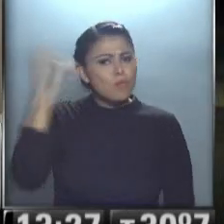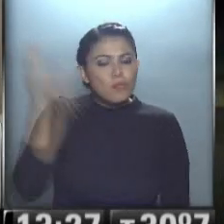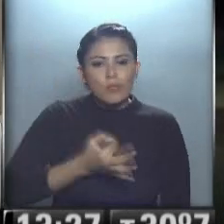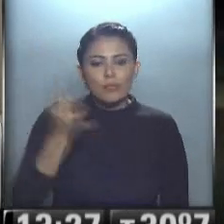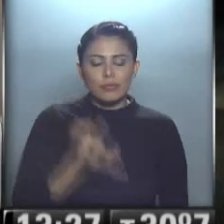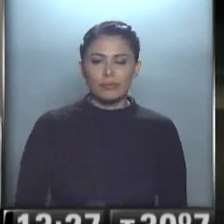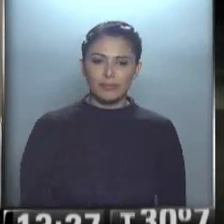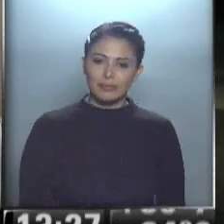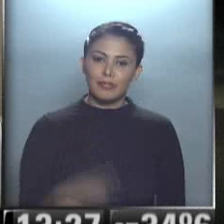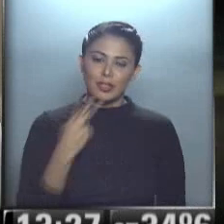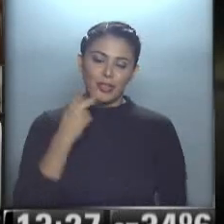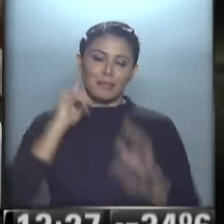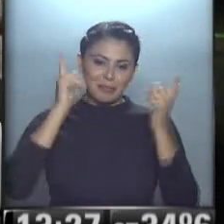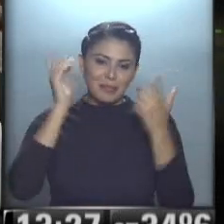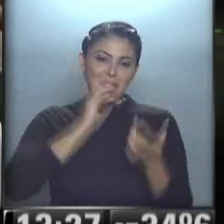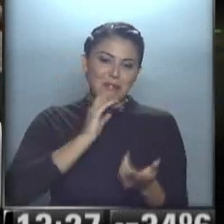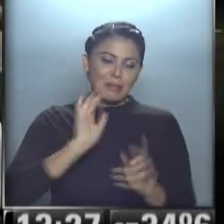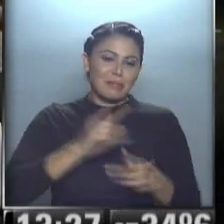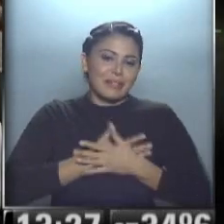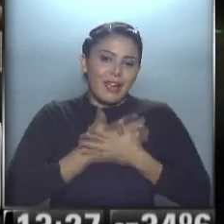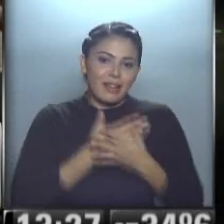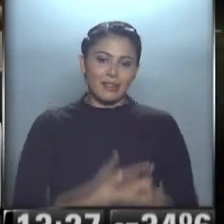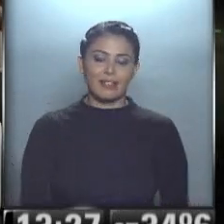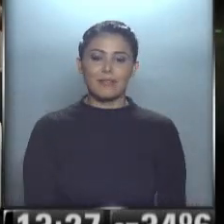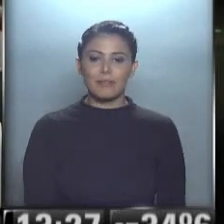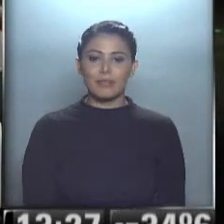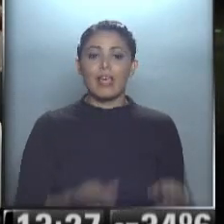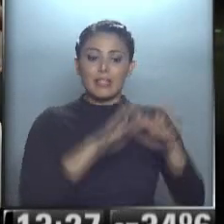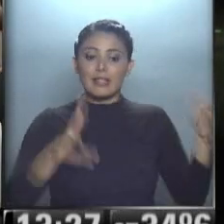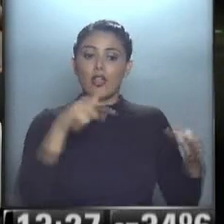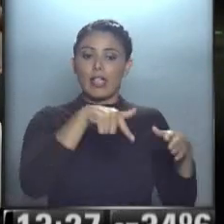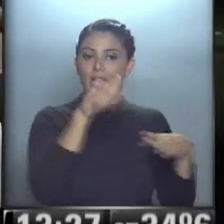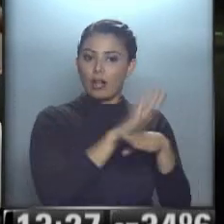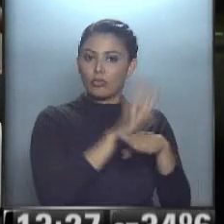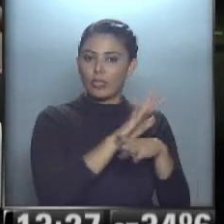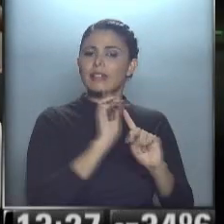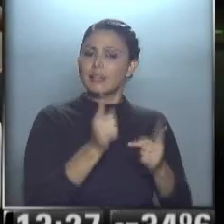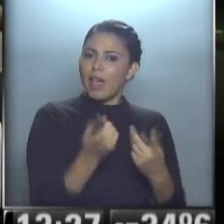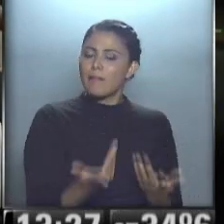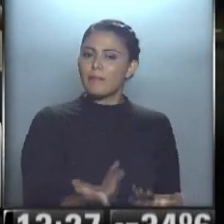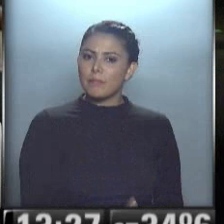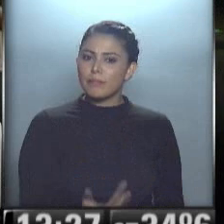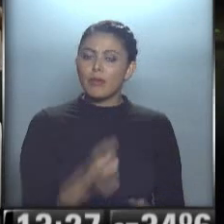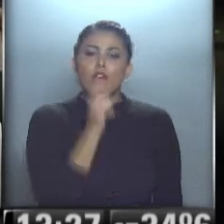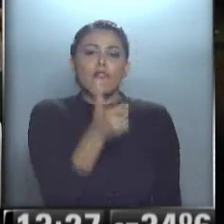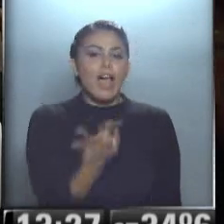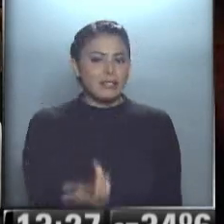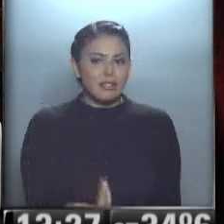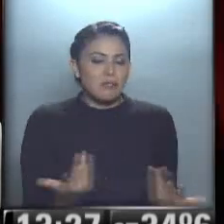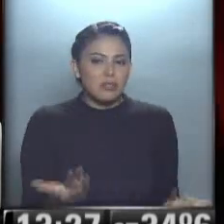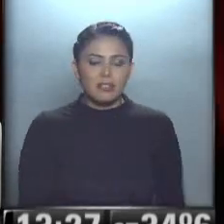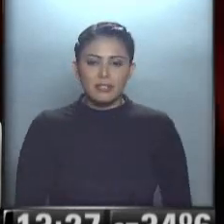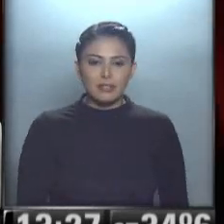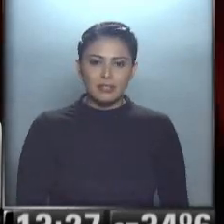porque nos divertimos y nos queremos. Y en el escenario hay mucha química, es como muy fácil, no sé, es como...